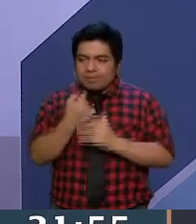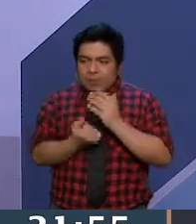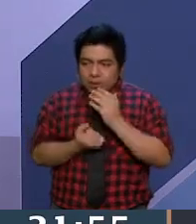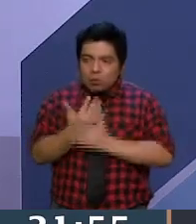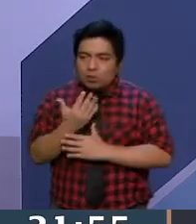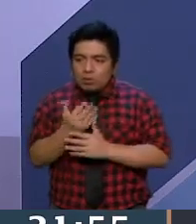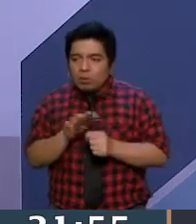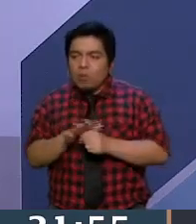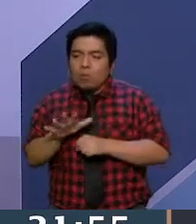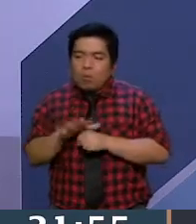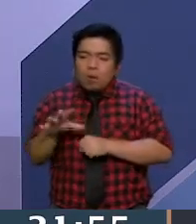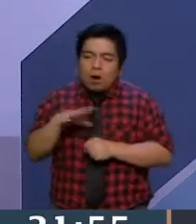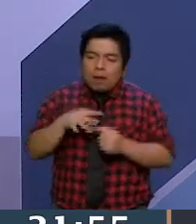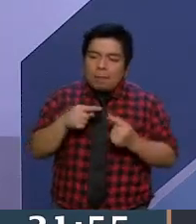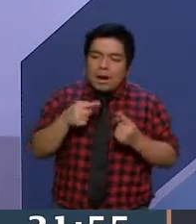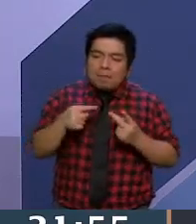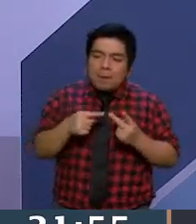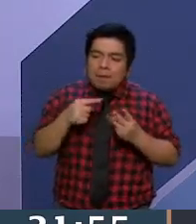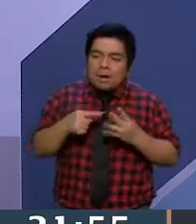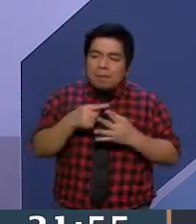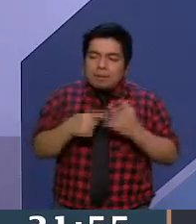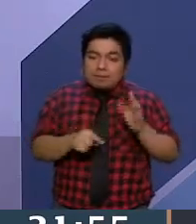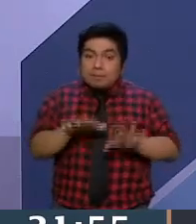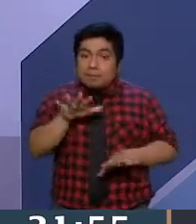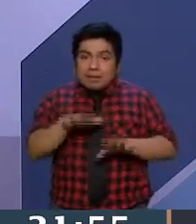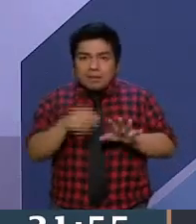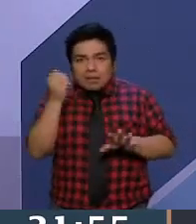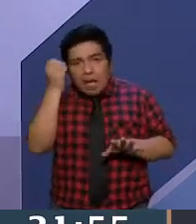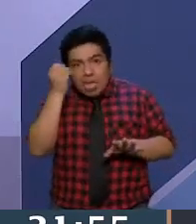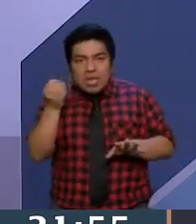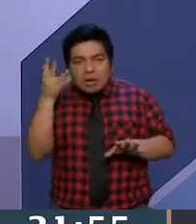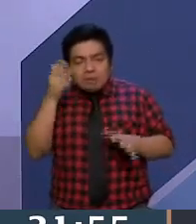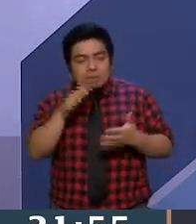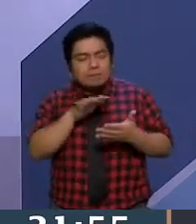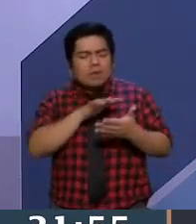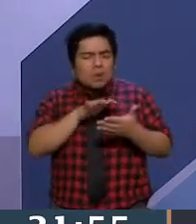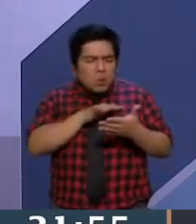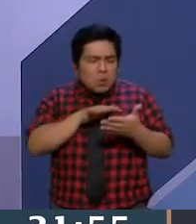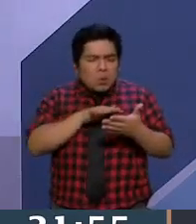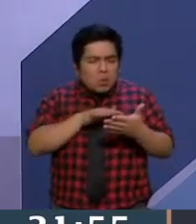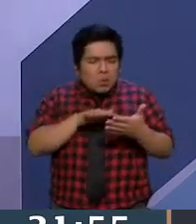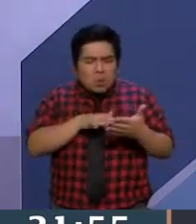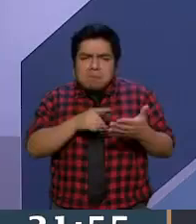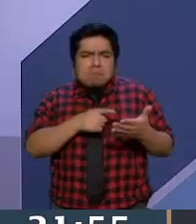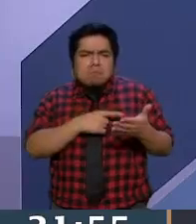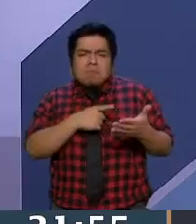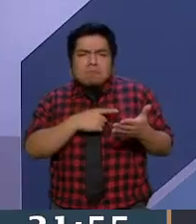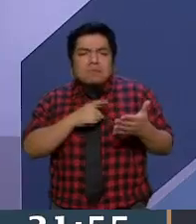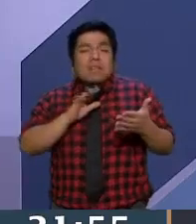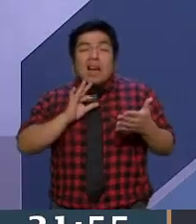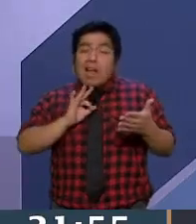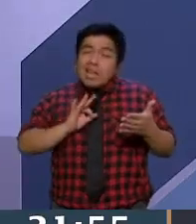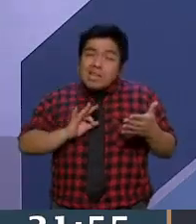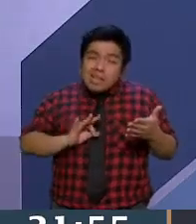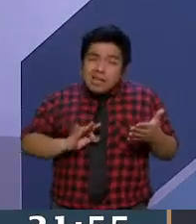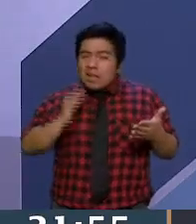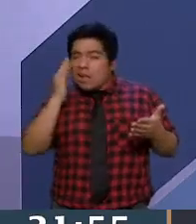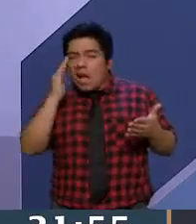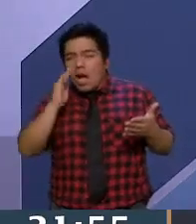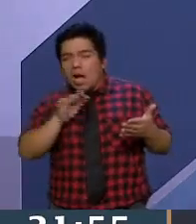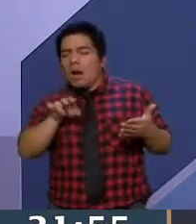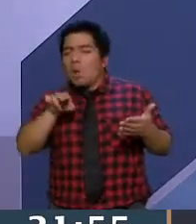que está saliendo, pues nos hace olvidarnos de que la lectura a veces también debe ser un respiro, un descansar,